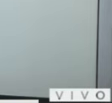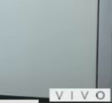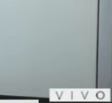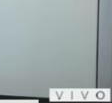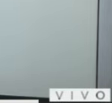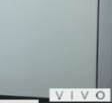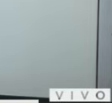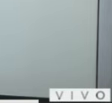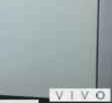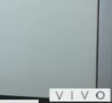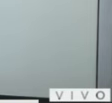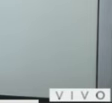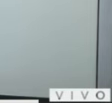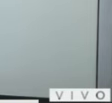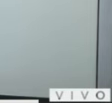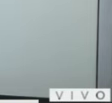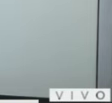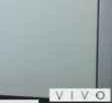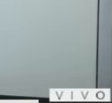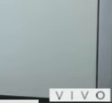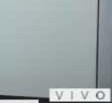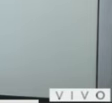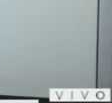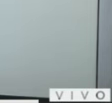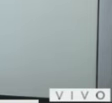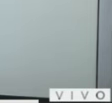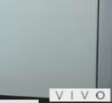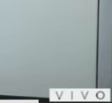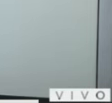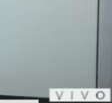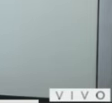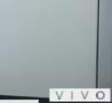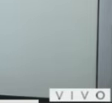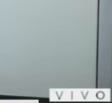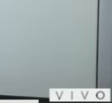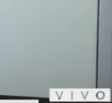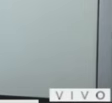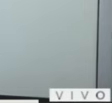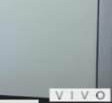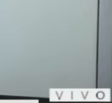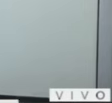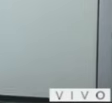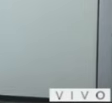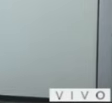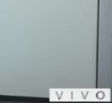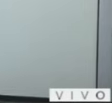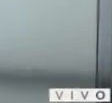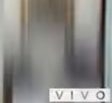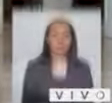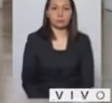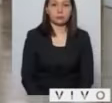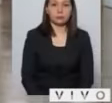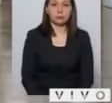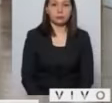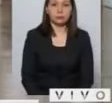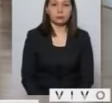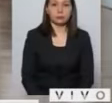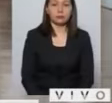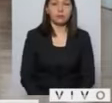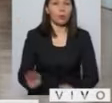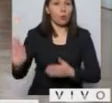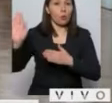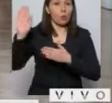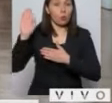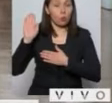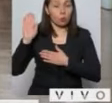Santiago, lo que más le importan es que los partidos de oposición tomen decisiones inteligentes y generosas. Y coincidencia